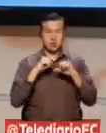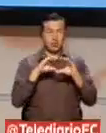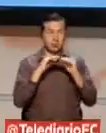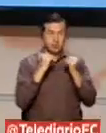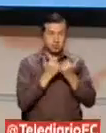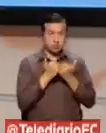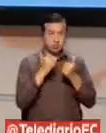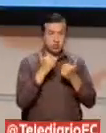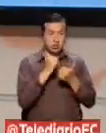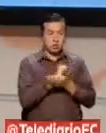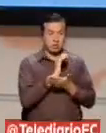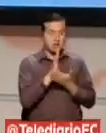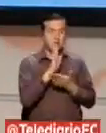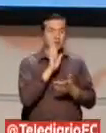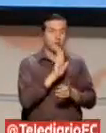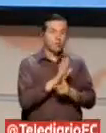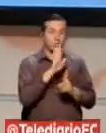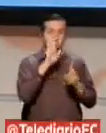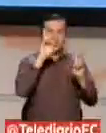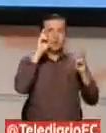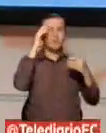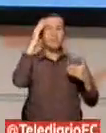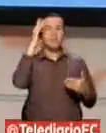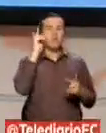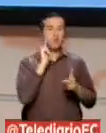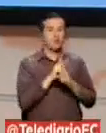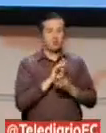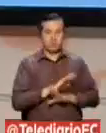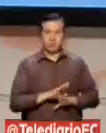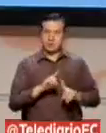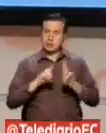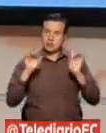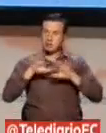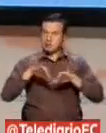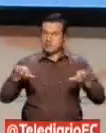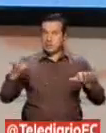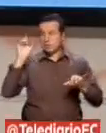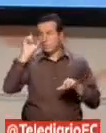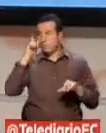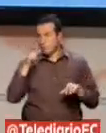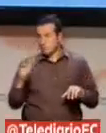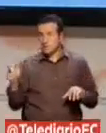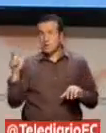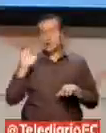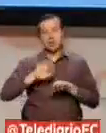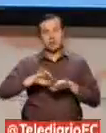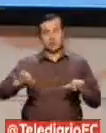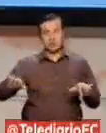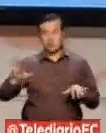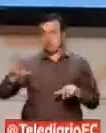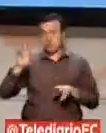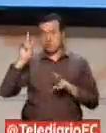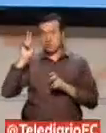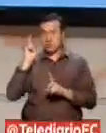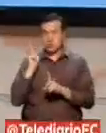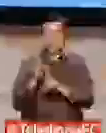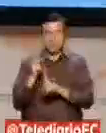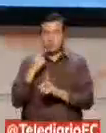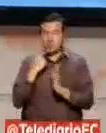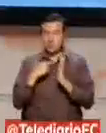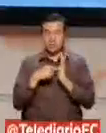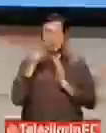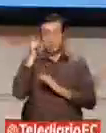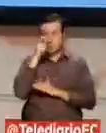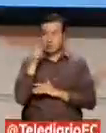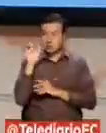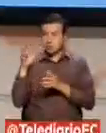estructura netamente política y que tiene pues esta diferenciación de la Fiscalía, en donde hay un caso puntual. Por ejemplo, en el caso de la